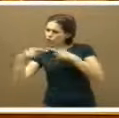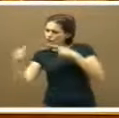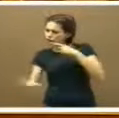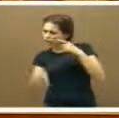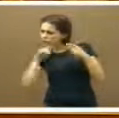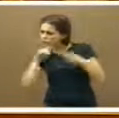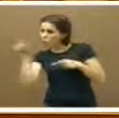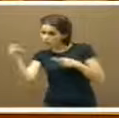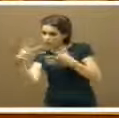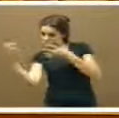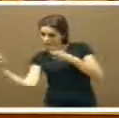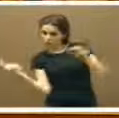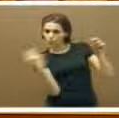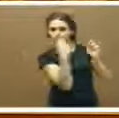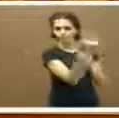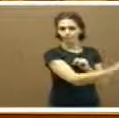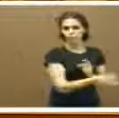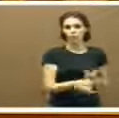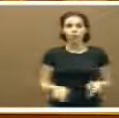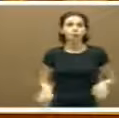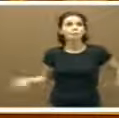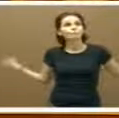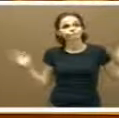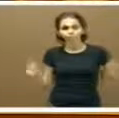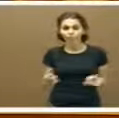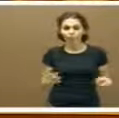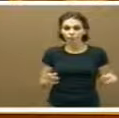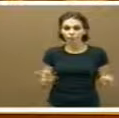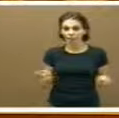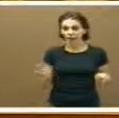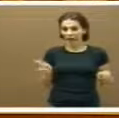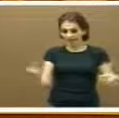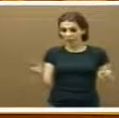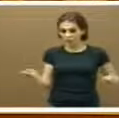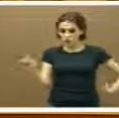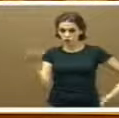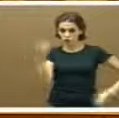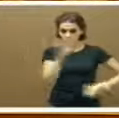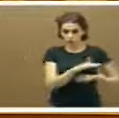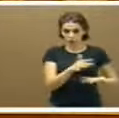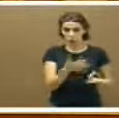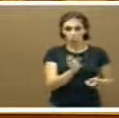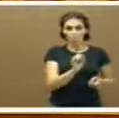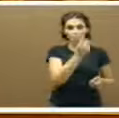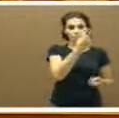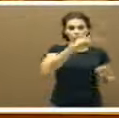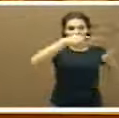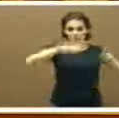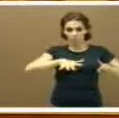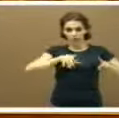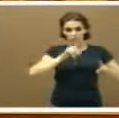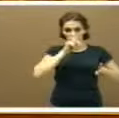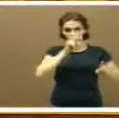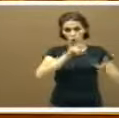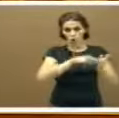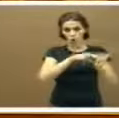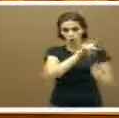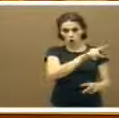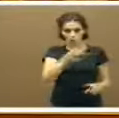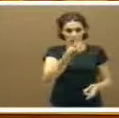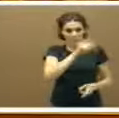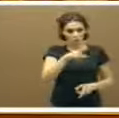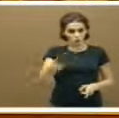Y usted le dijo, pues reduciendo el gasto. En el primer semestre del 2011 gastábamos por mes